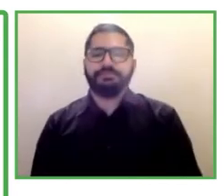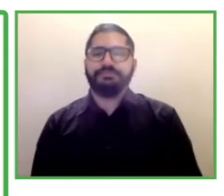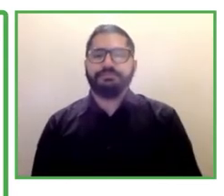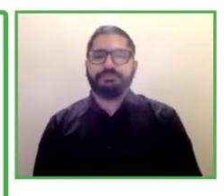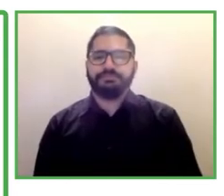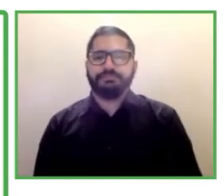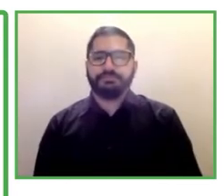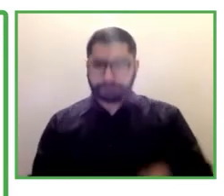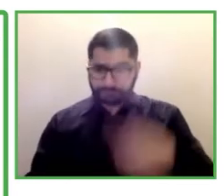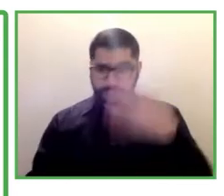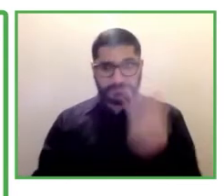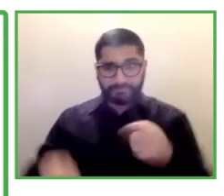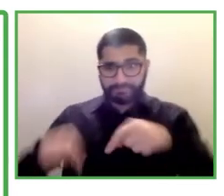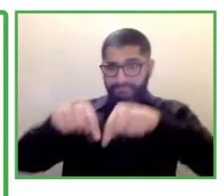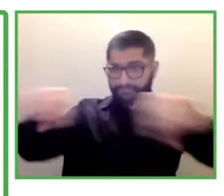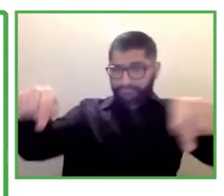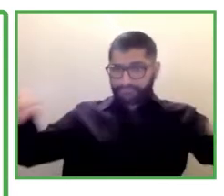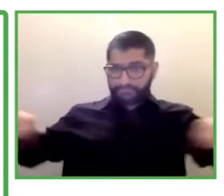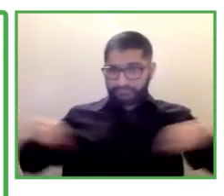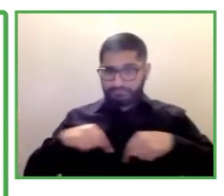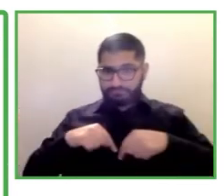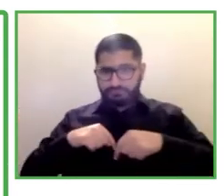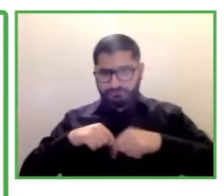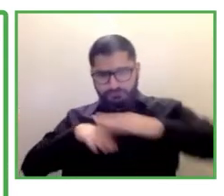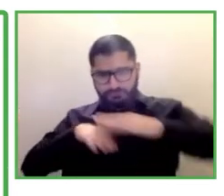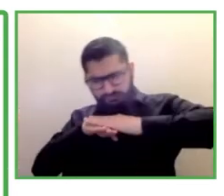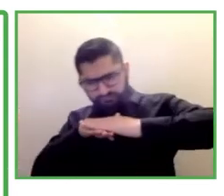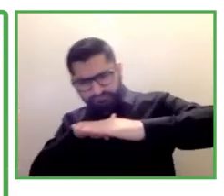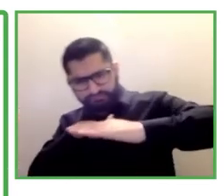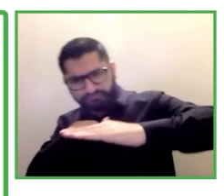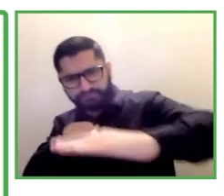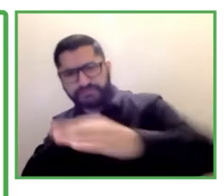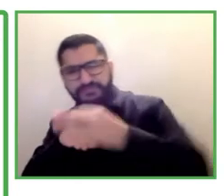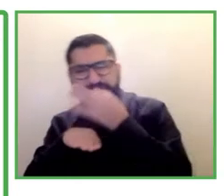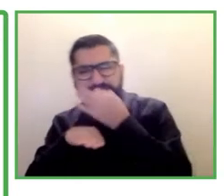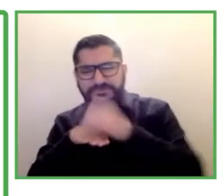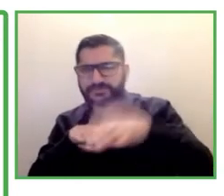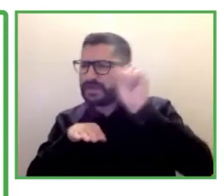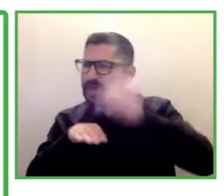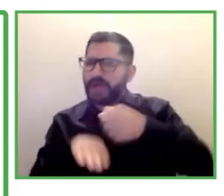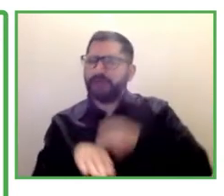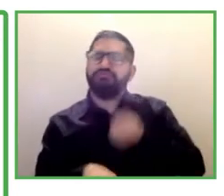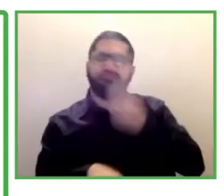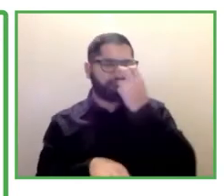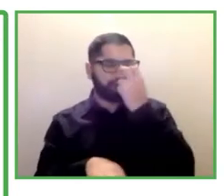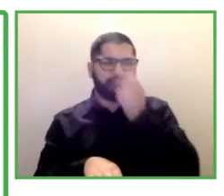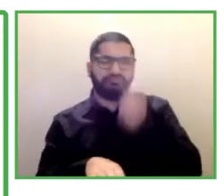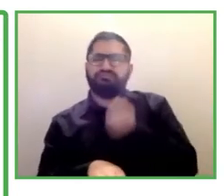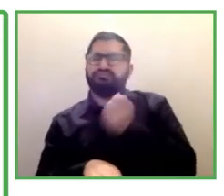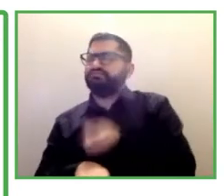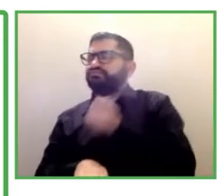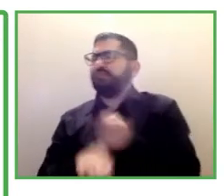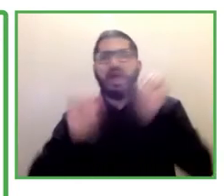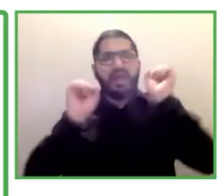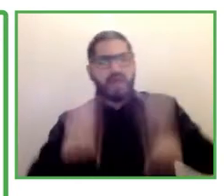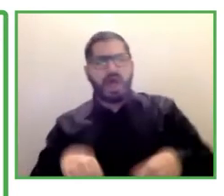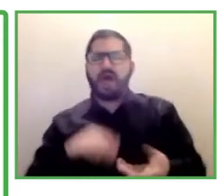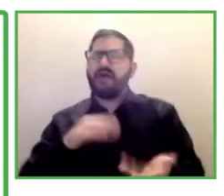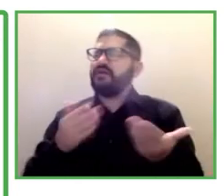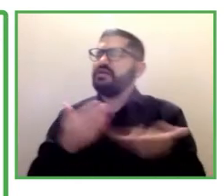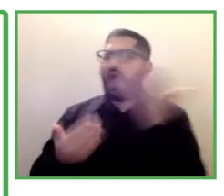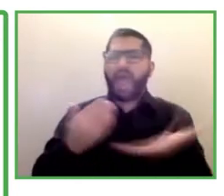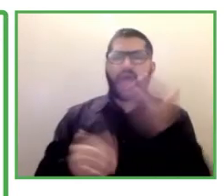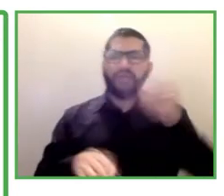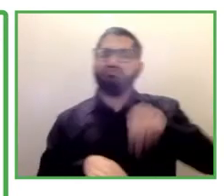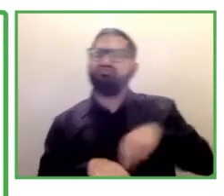relieves. Es una herramienta de accesibilidad muy útil para las personas no videntes. Pero ¿qué pasa con su colaborador,